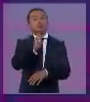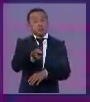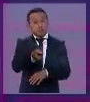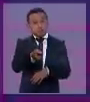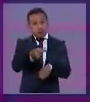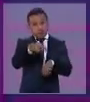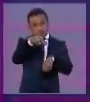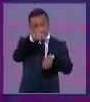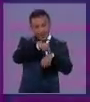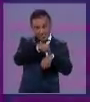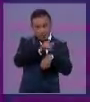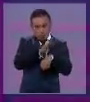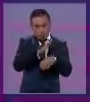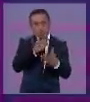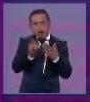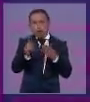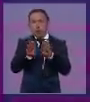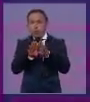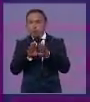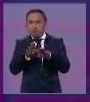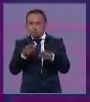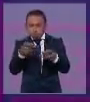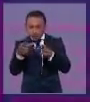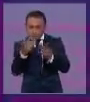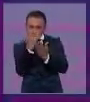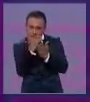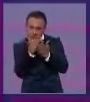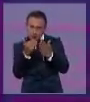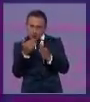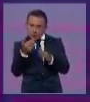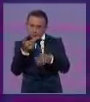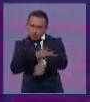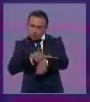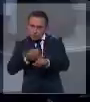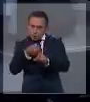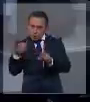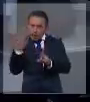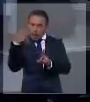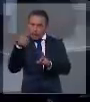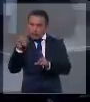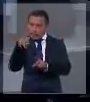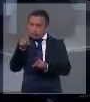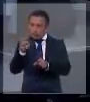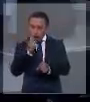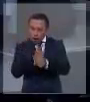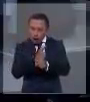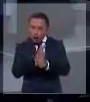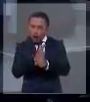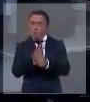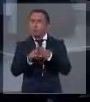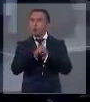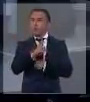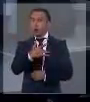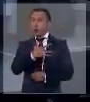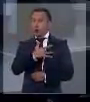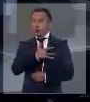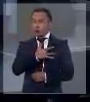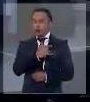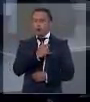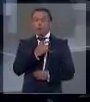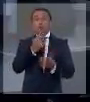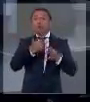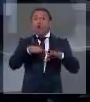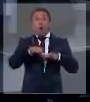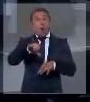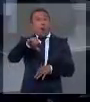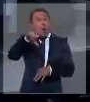del procedimiento. En el IMSS se dieron cuenta que en las aflicciones cardíacas lo más importante era llevar al doctor lo más rápido posible, llevar